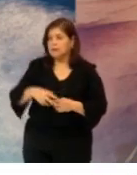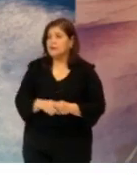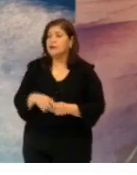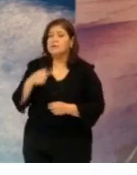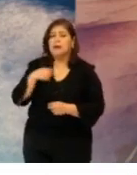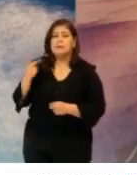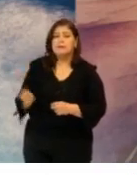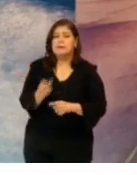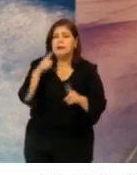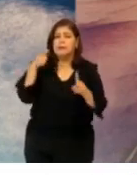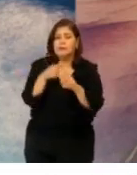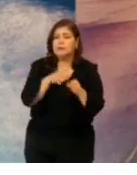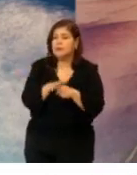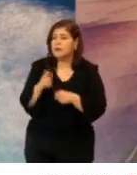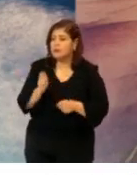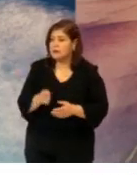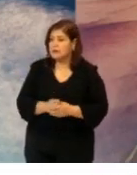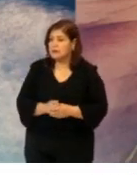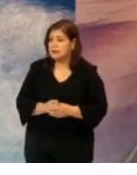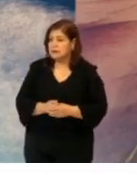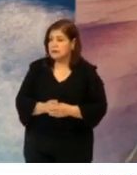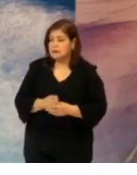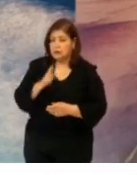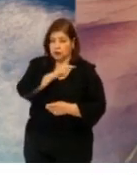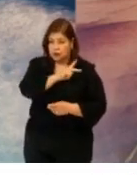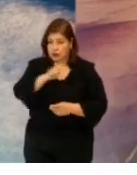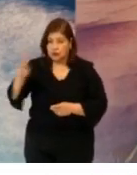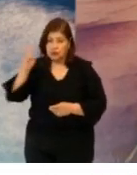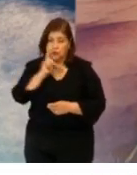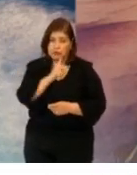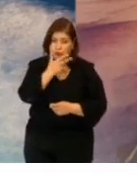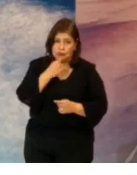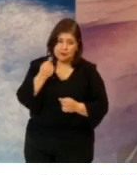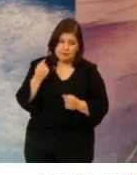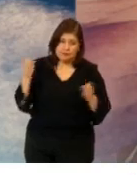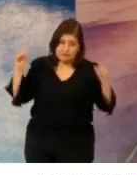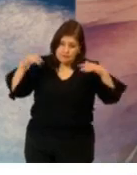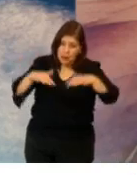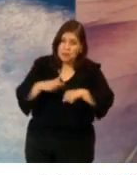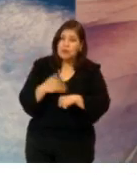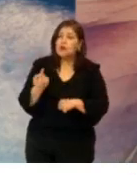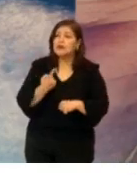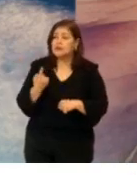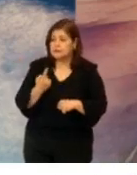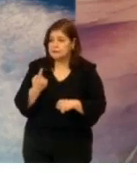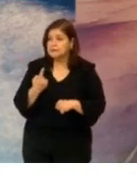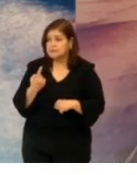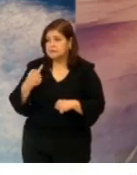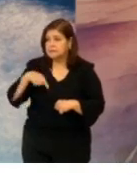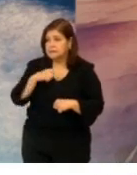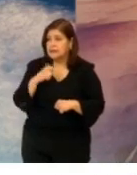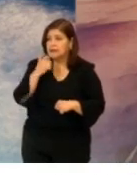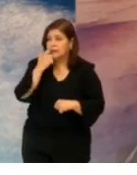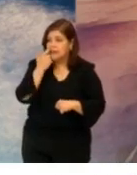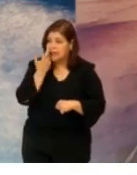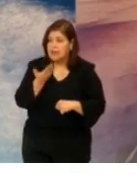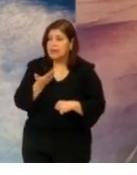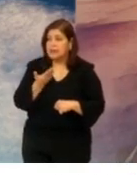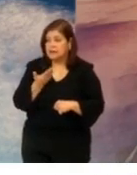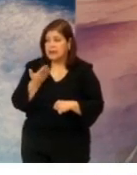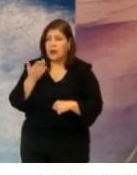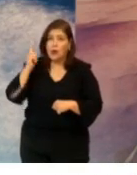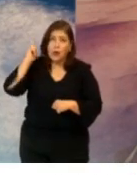mi pregunta, bueno, todas y todos los que estamos aquí reunidos, creo que es porque tenemos un cachito